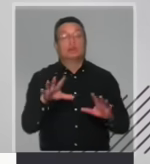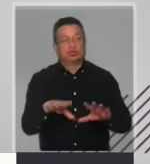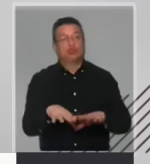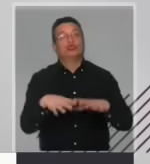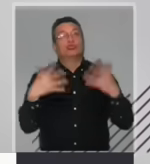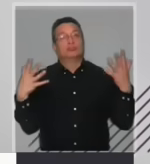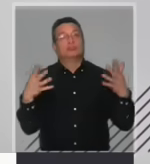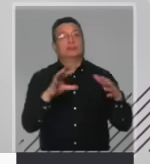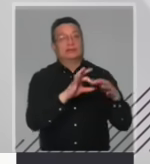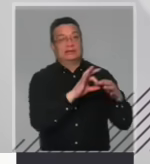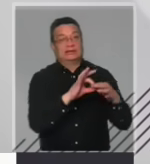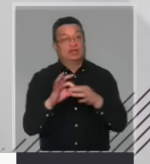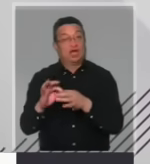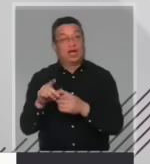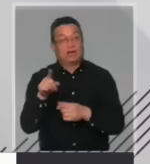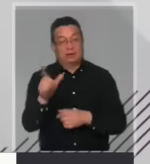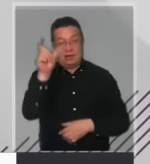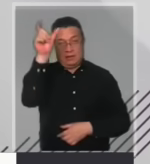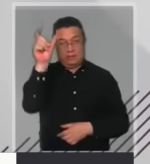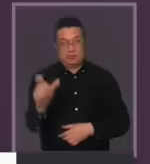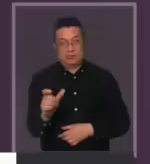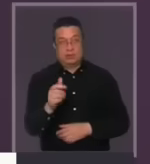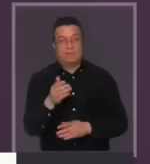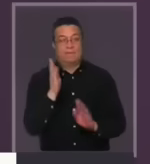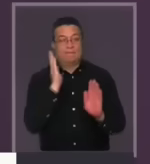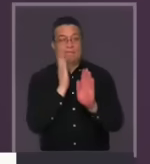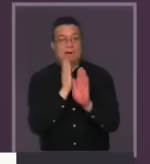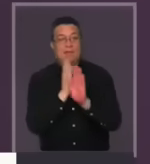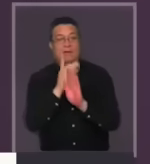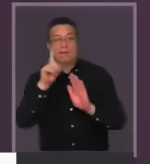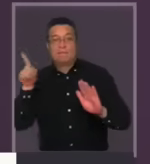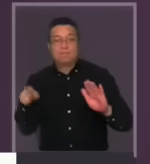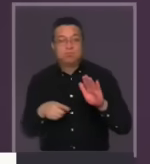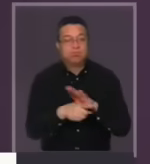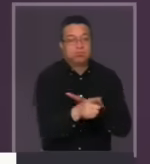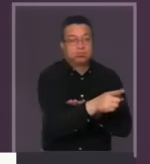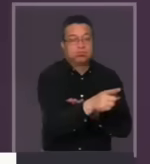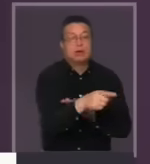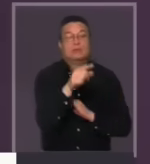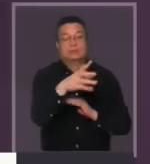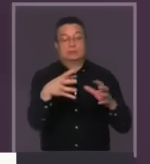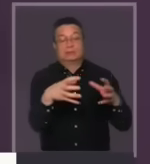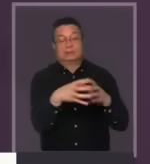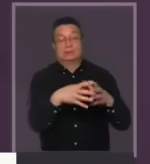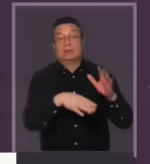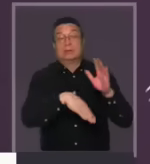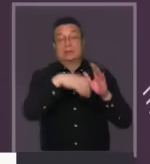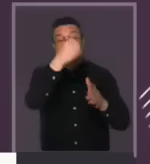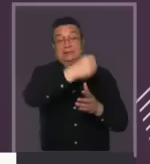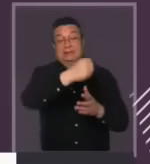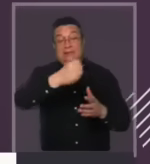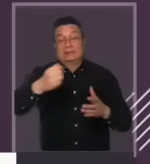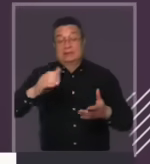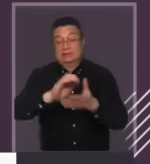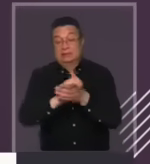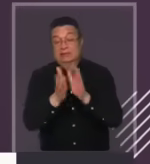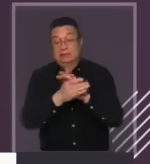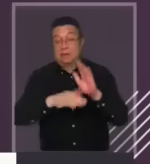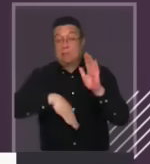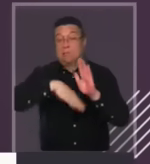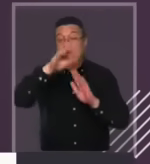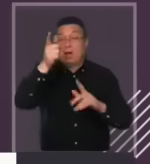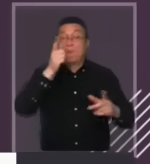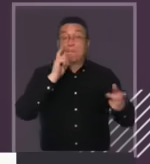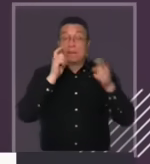sorprendente historia de cómo una persona se infiltró en la misma guarida de una de las bandas del crimen organizado más peligrosas